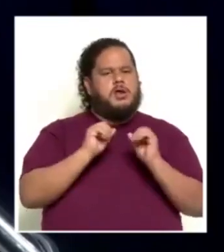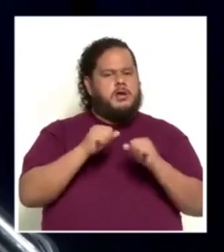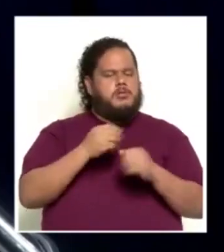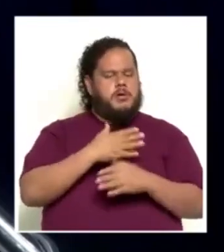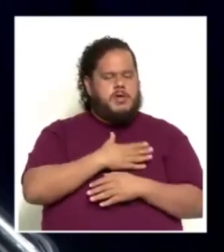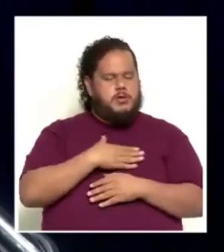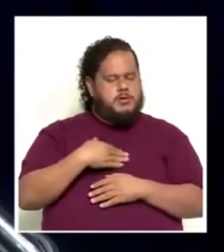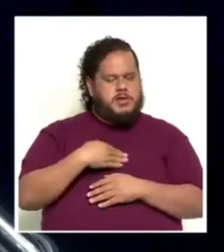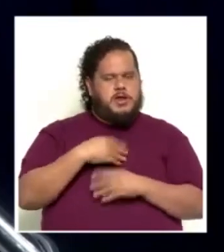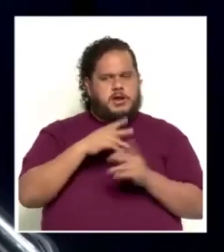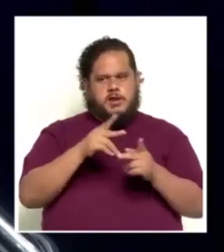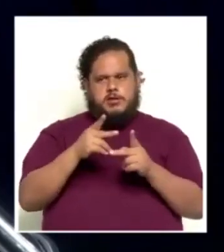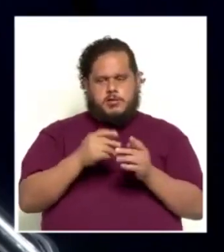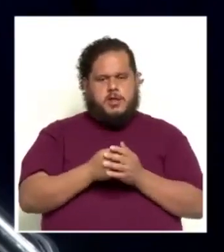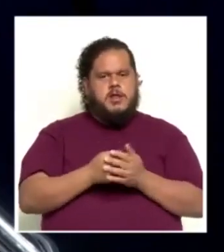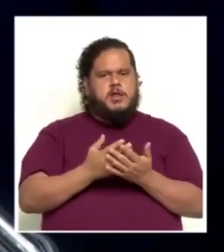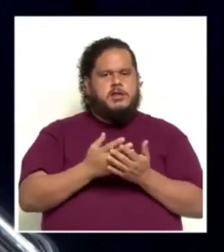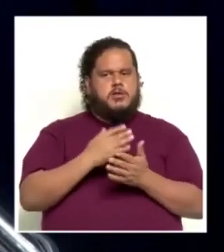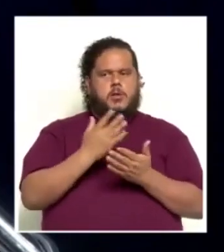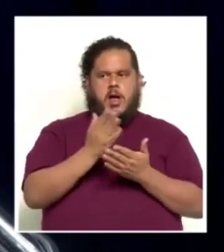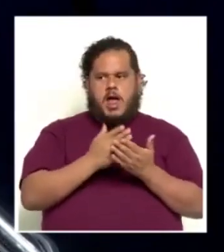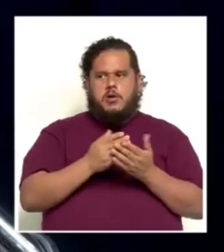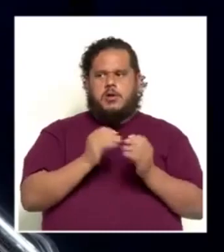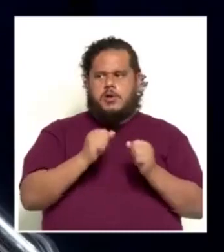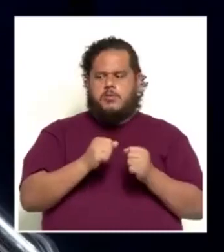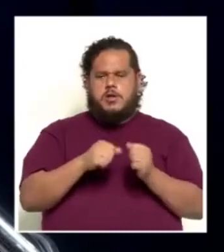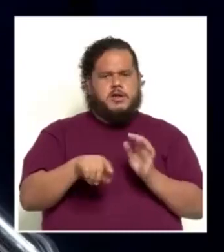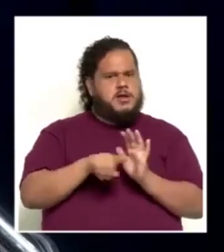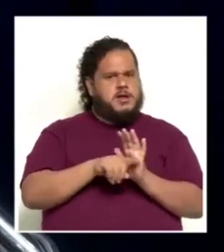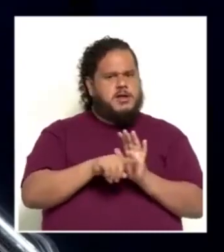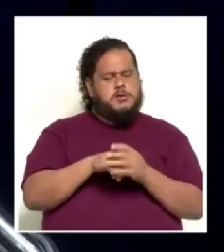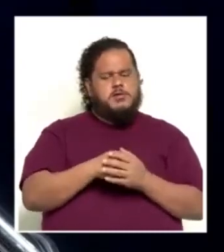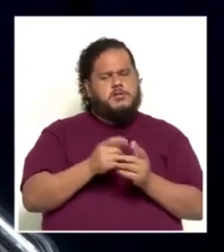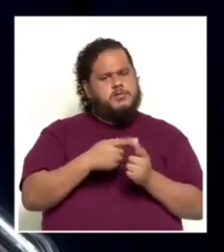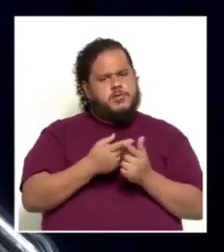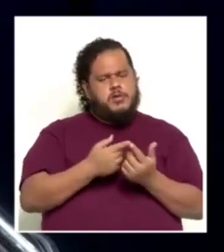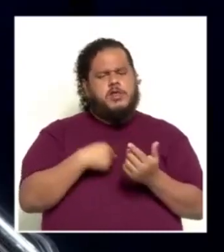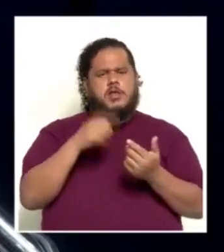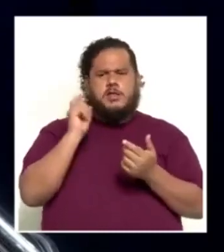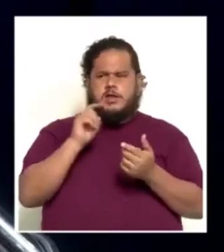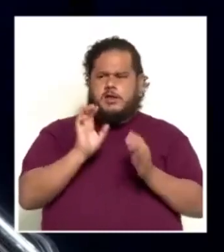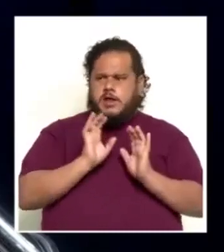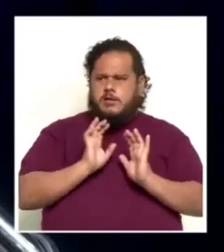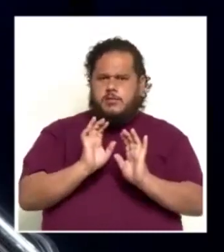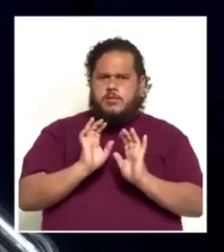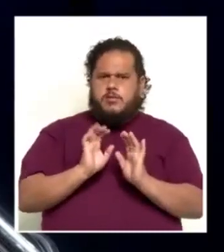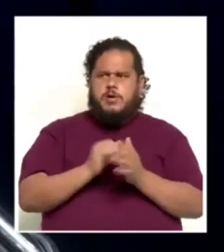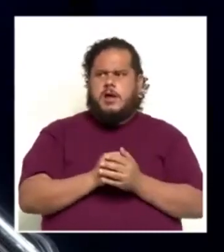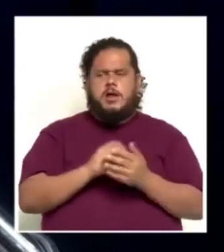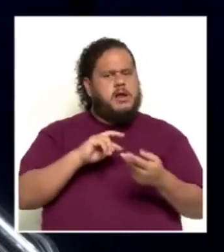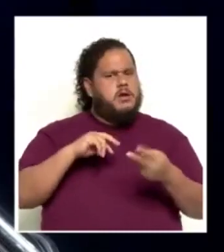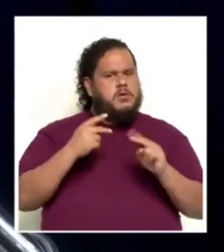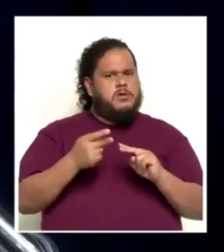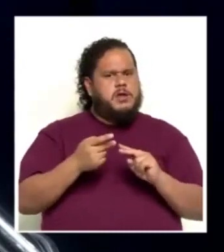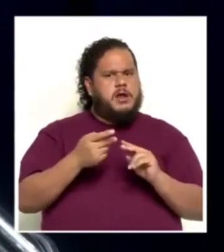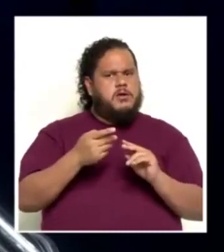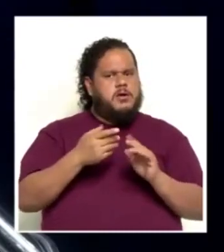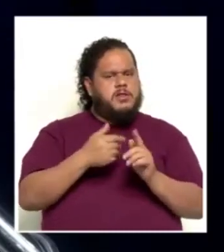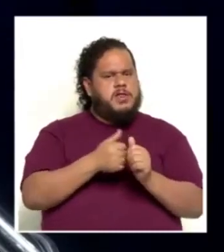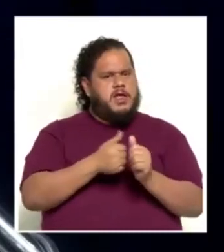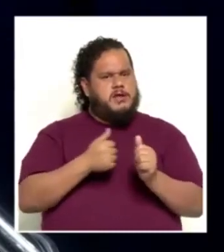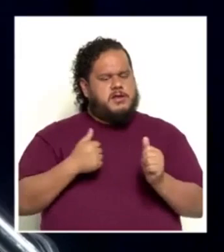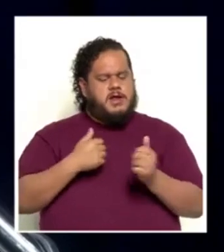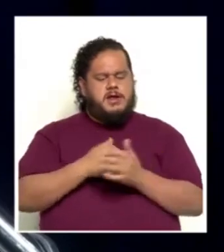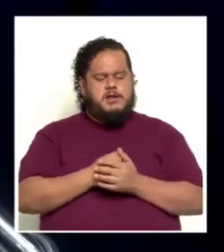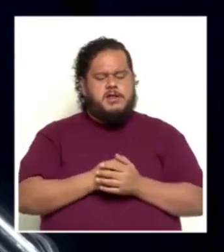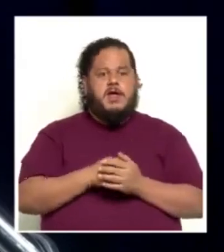gente, sino factores que puedan ser percibidos negativos. Entonces va a tener que empujarlo un poco, o sea, es lo contrario de retraerse. Va a